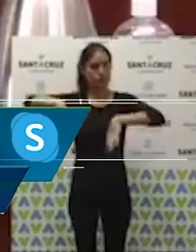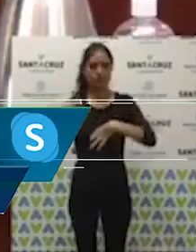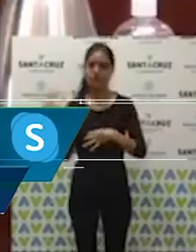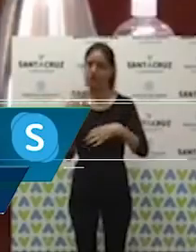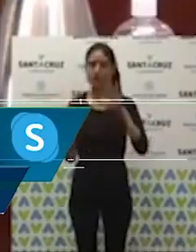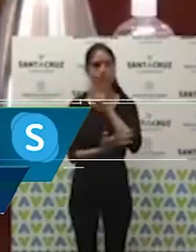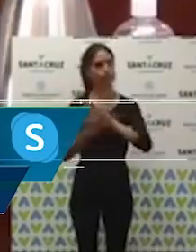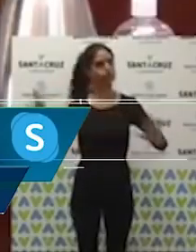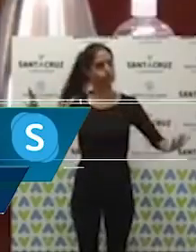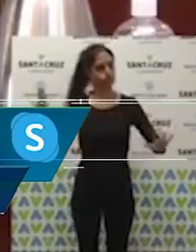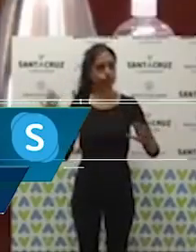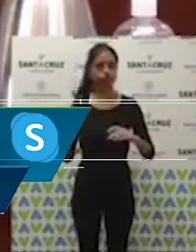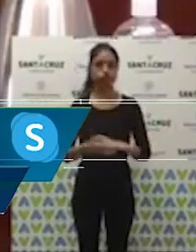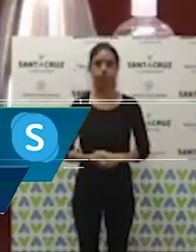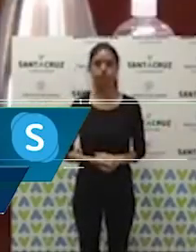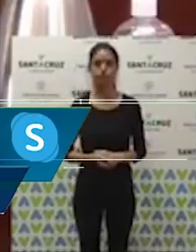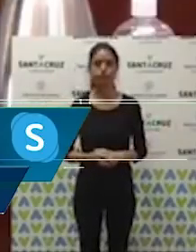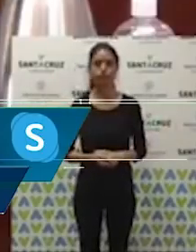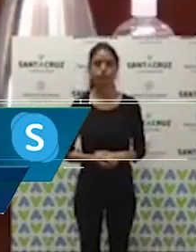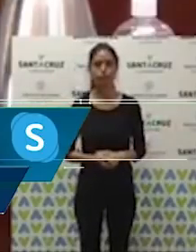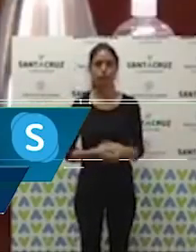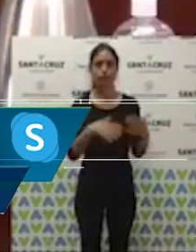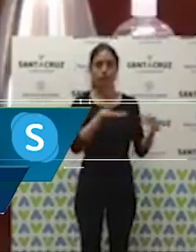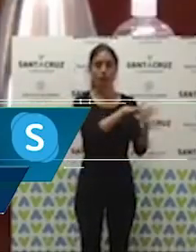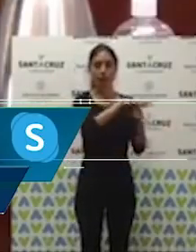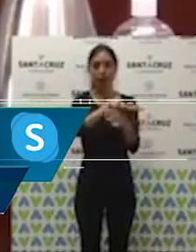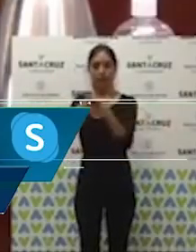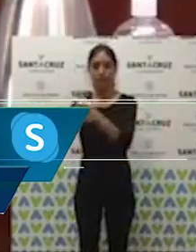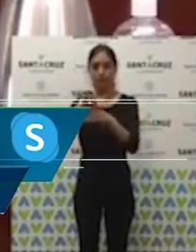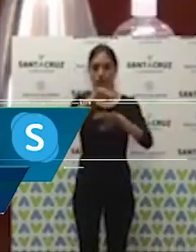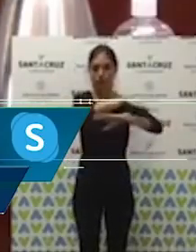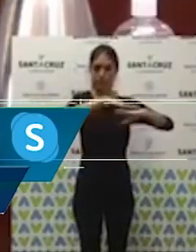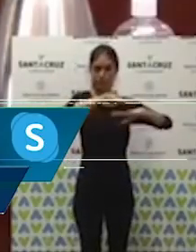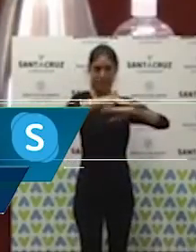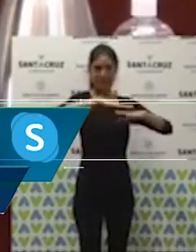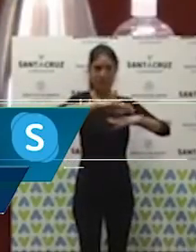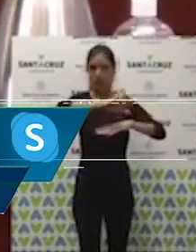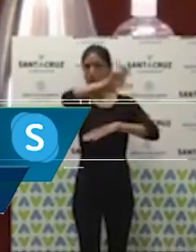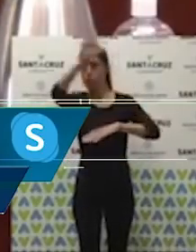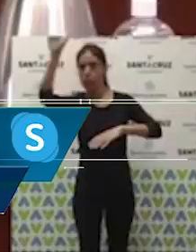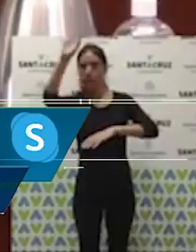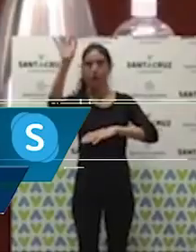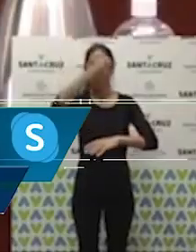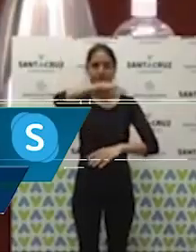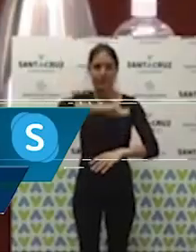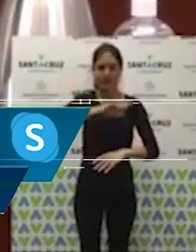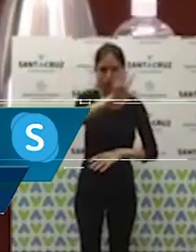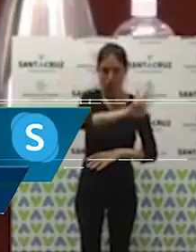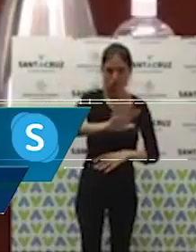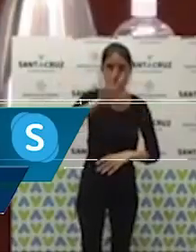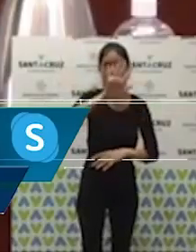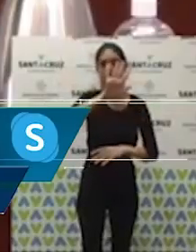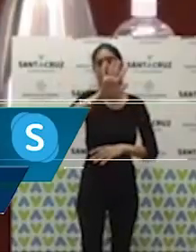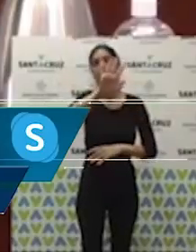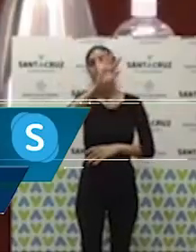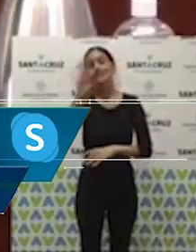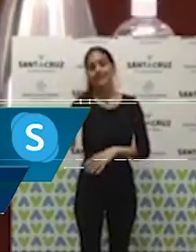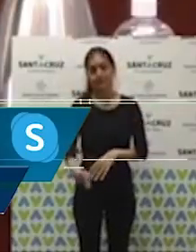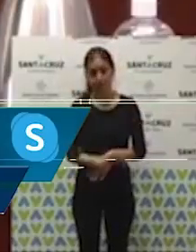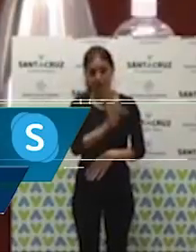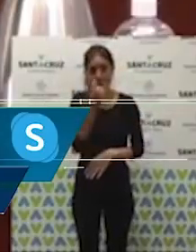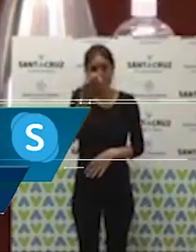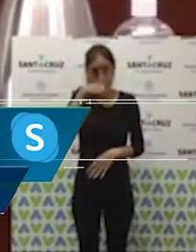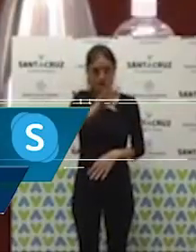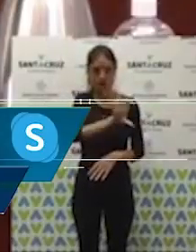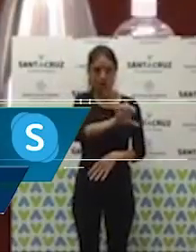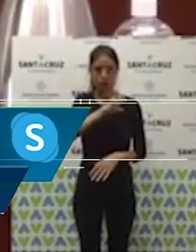y 7 concejales, entre ellos la primera teniente alcalde y otros concejales, se alinean con Luis García, plantean que tiene que ser